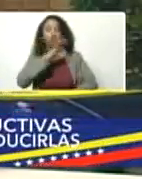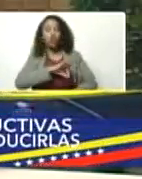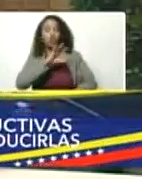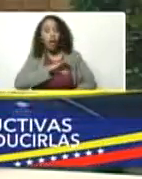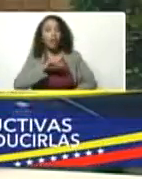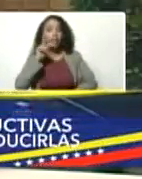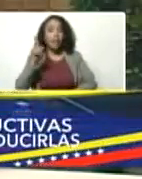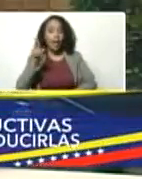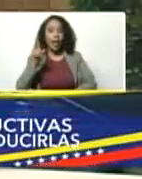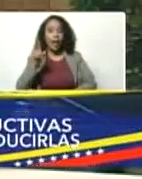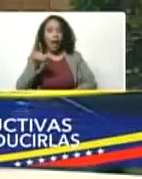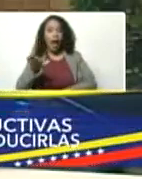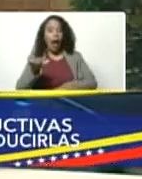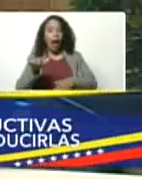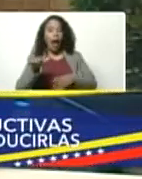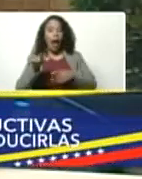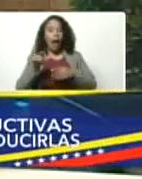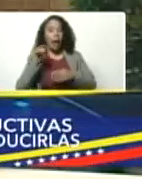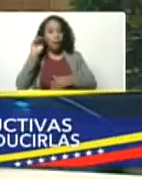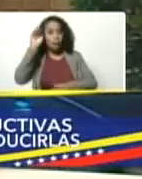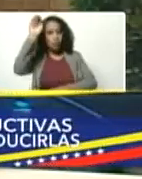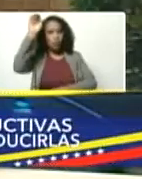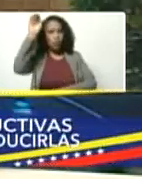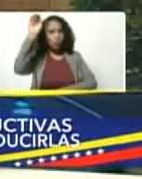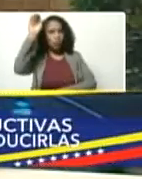un antidogmático.